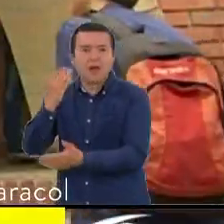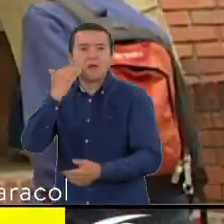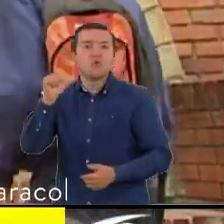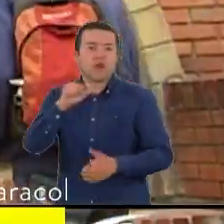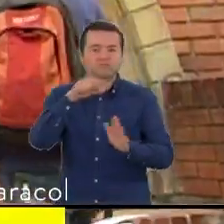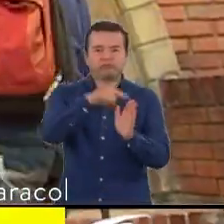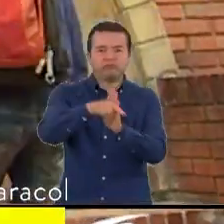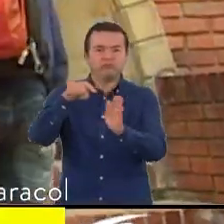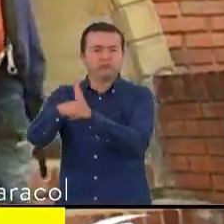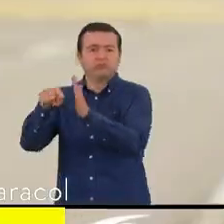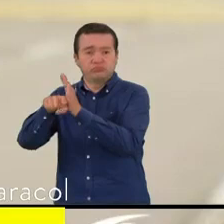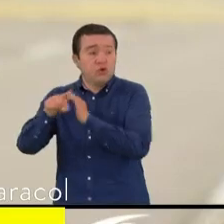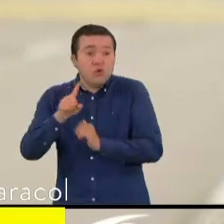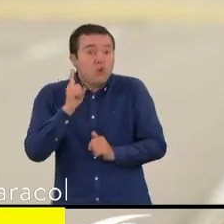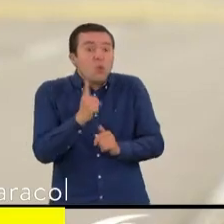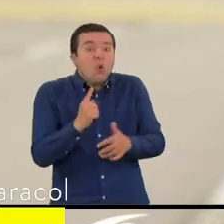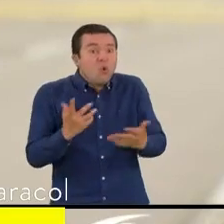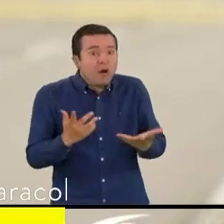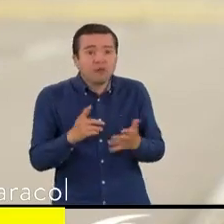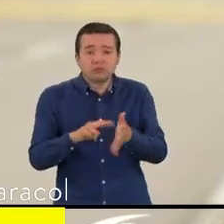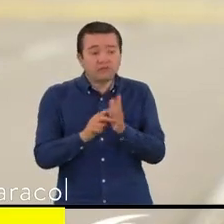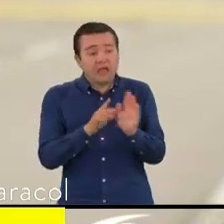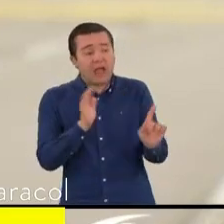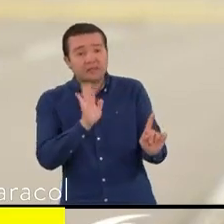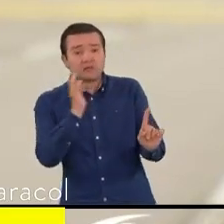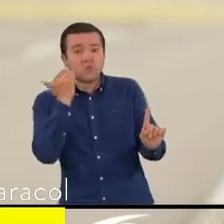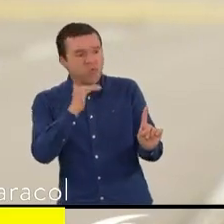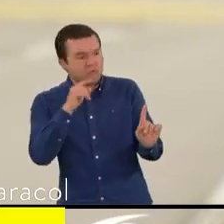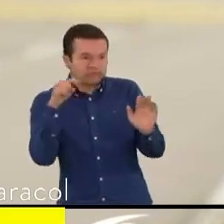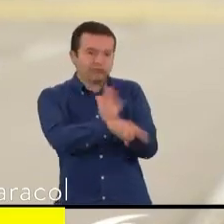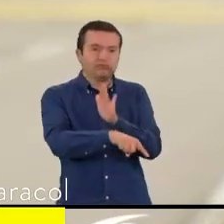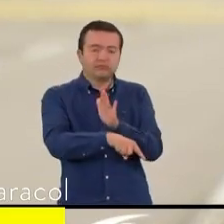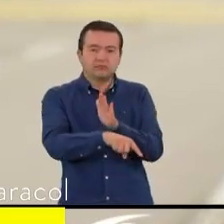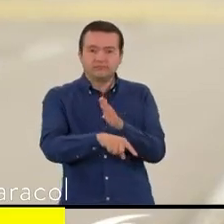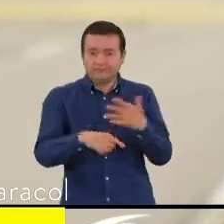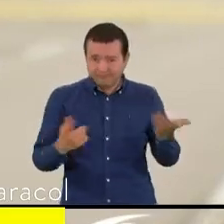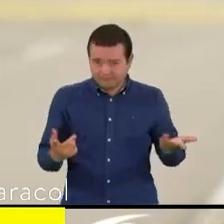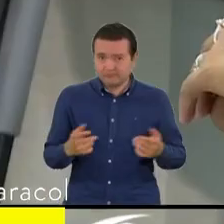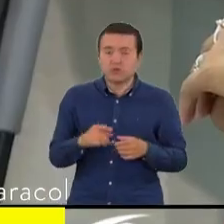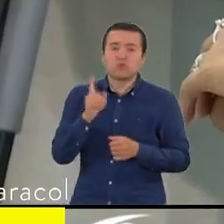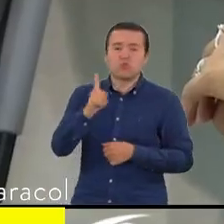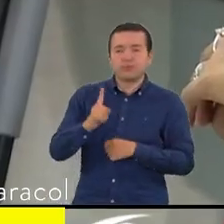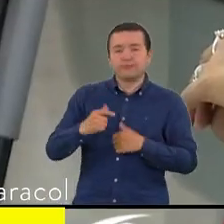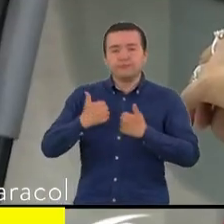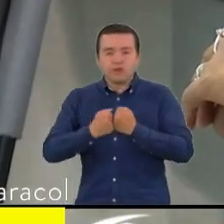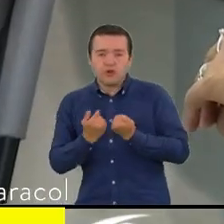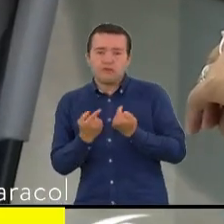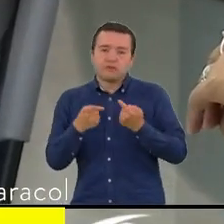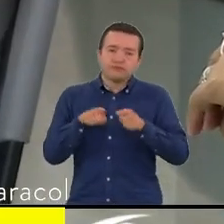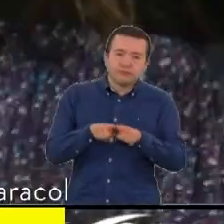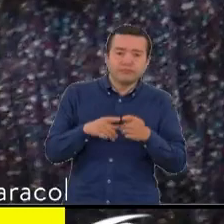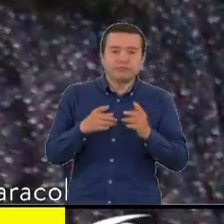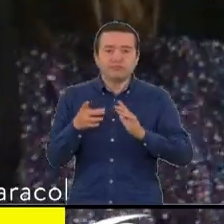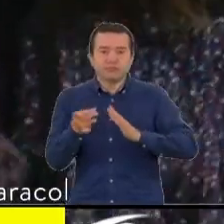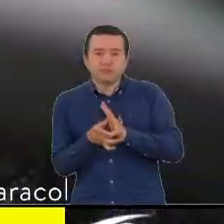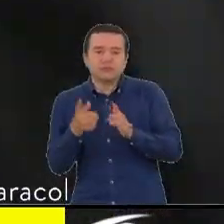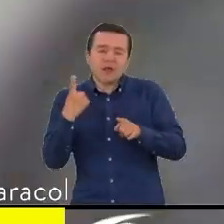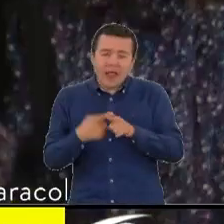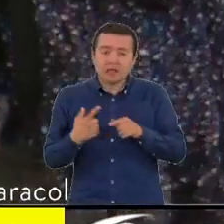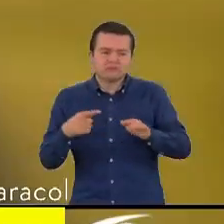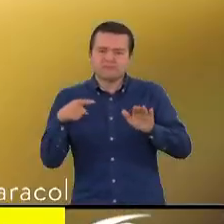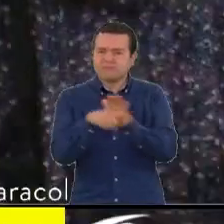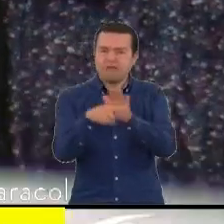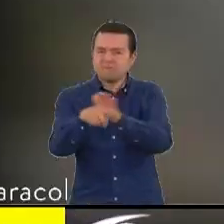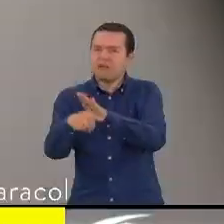exparejas. Definitivamente Colombia no es un país seguro para las mujeres, ni para las adolescentes, ni para las niñas. En lo ocurrido de este